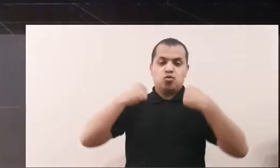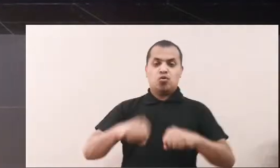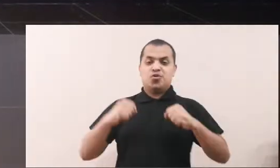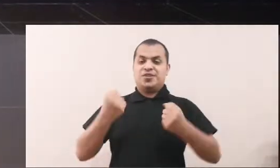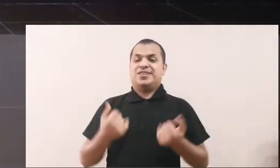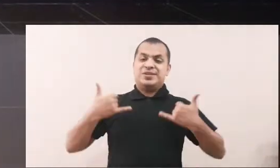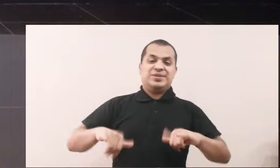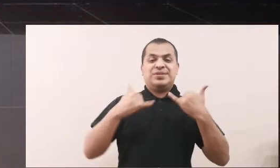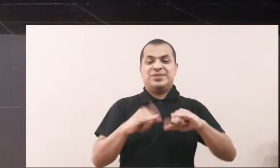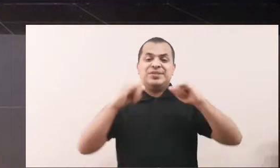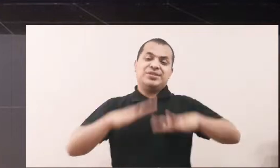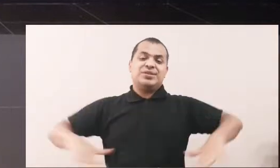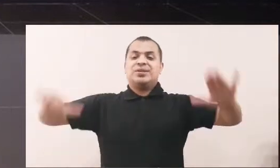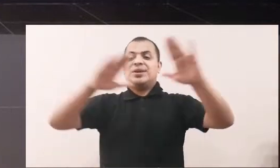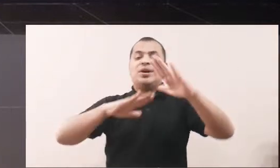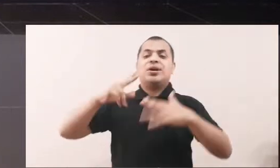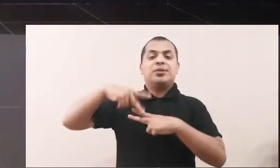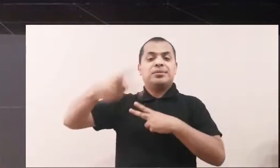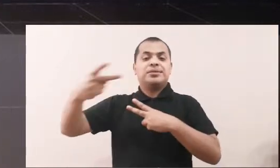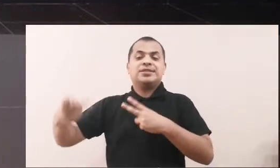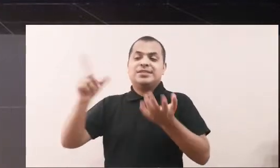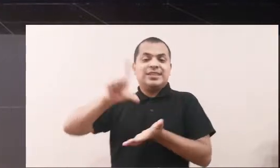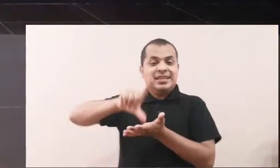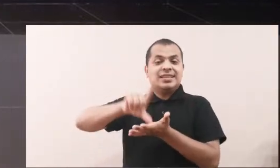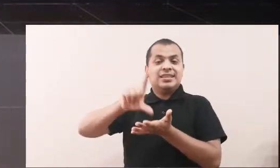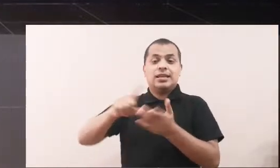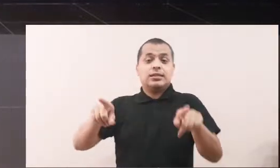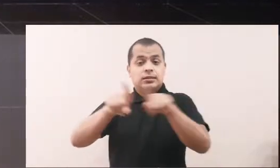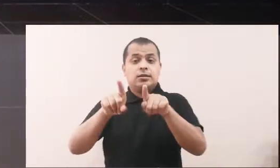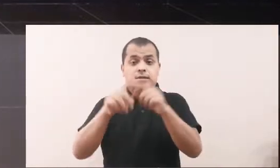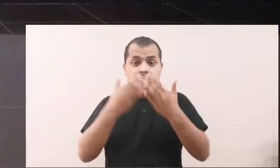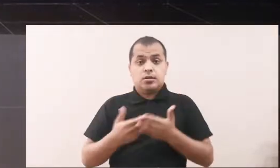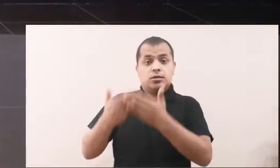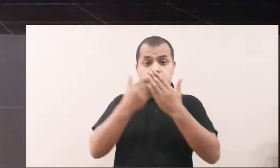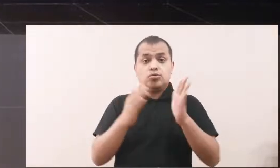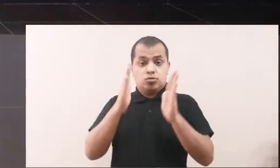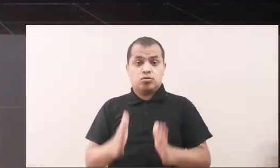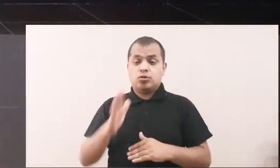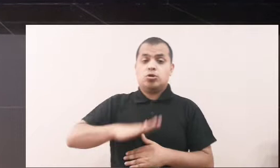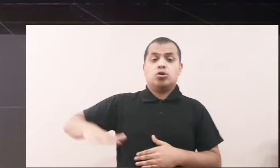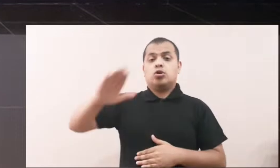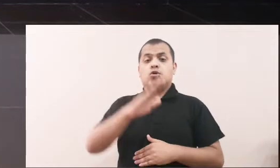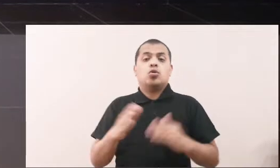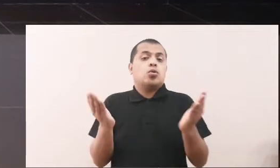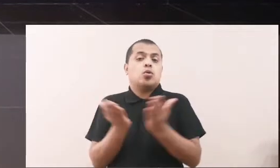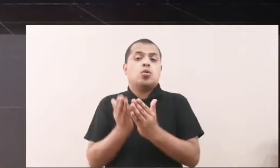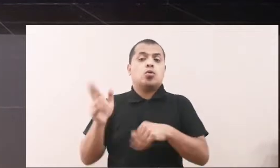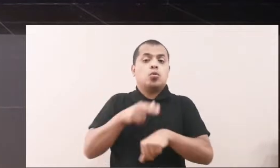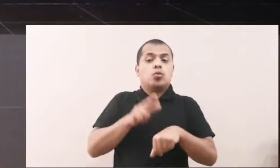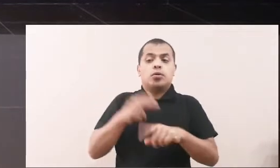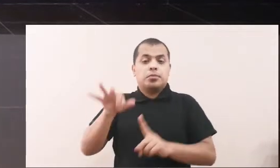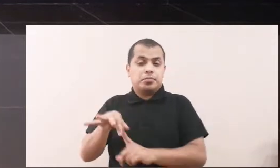recreativa entre los vecinos de Lima y también, por supuesto, entre los estudiantes de los centros de educación básica